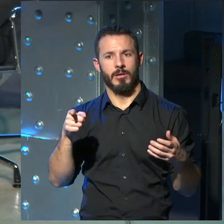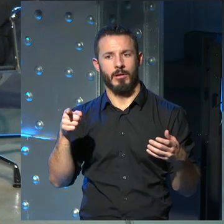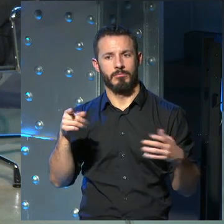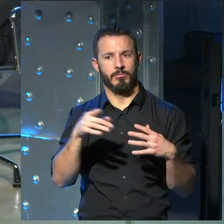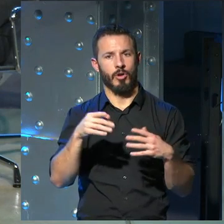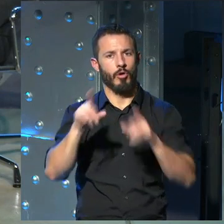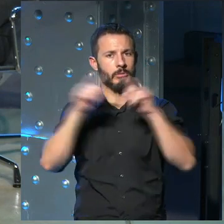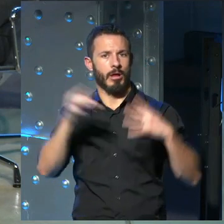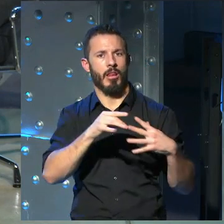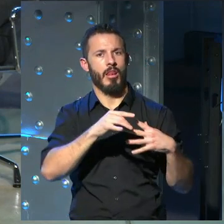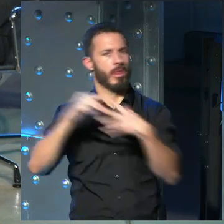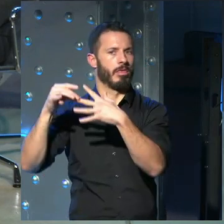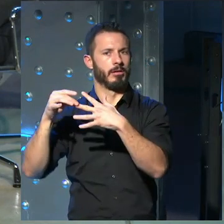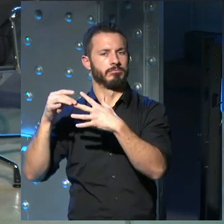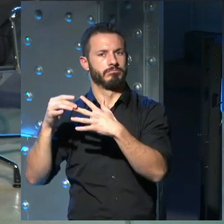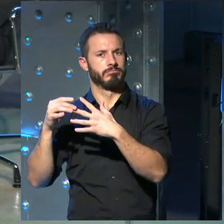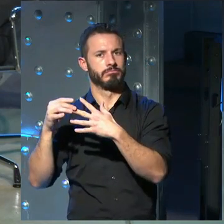una compañía hoy por hoy